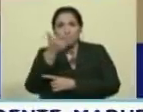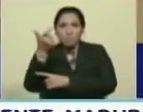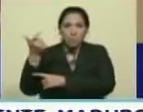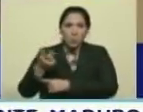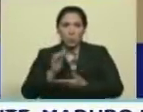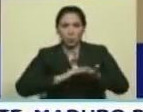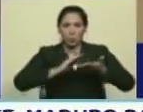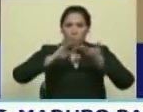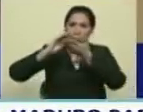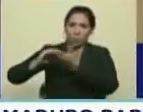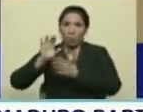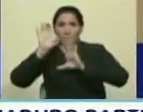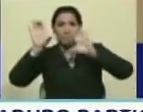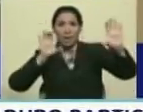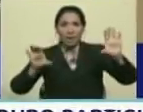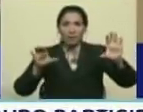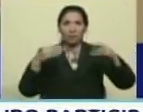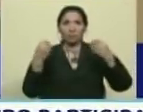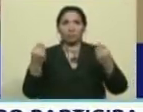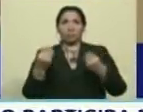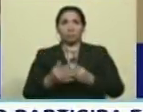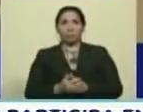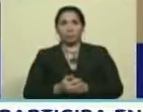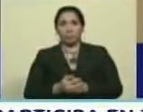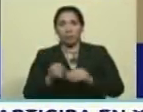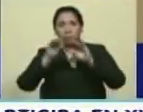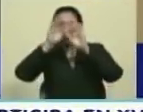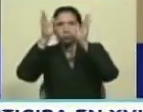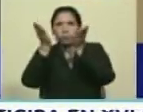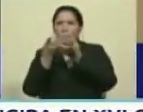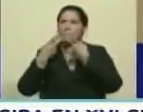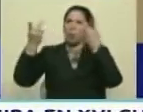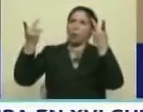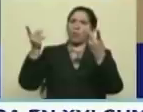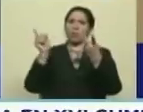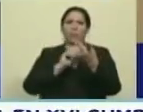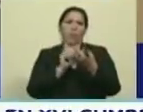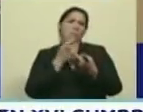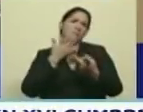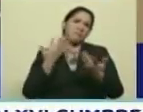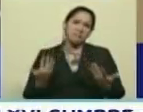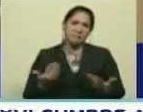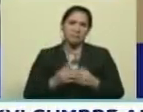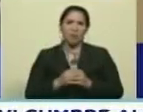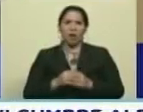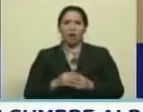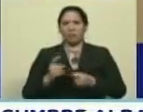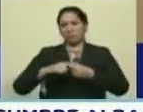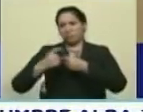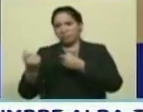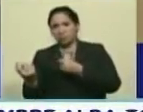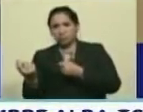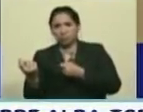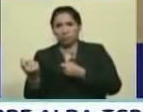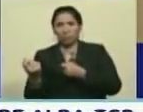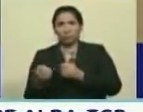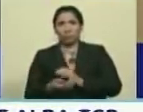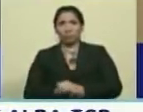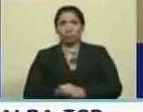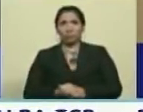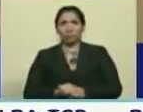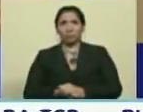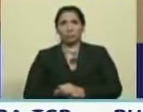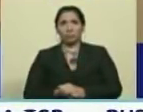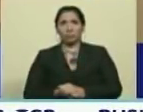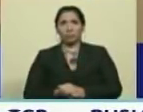De estos países comunistas que reúnen para destruir al mundo, no. O que quieren poner a un lado la